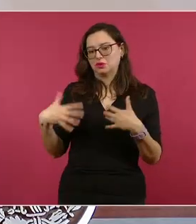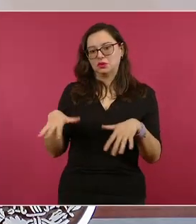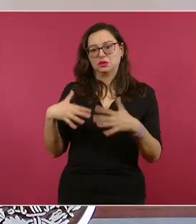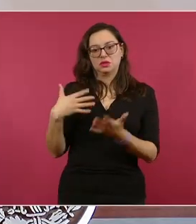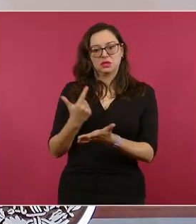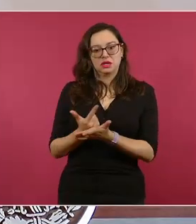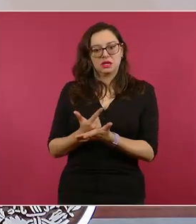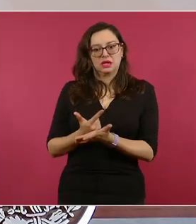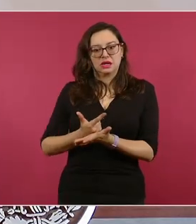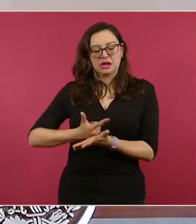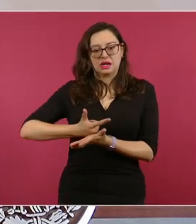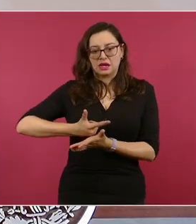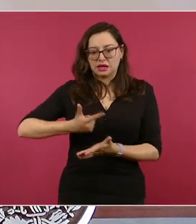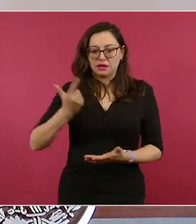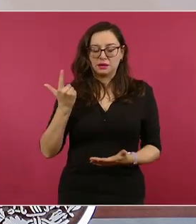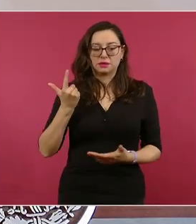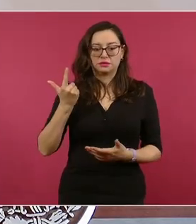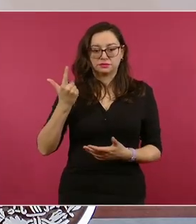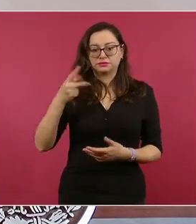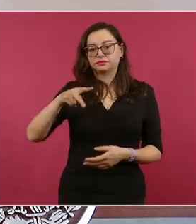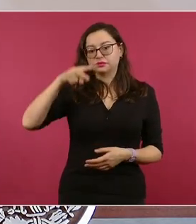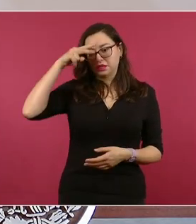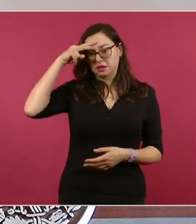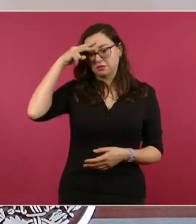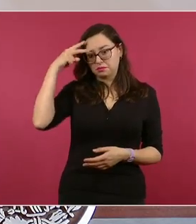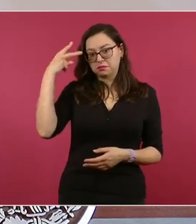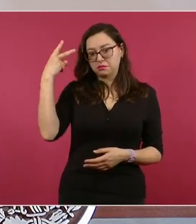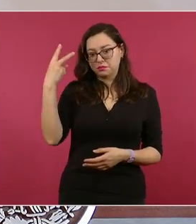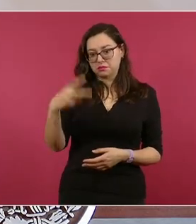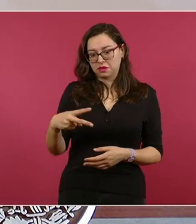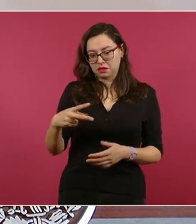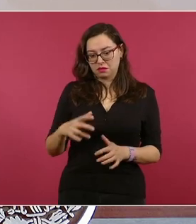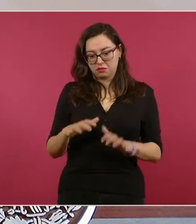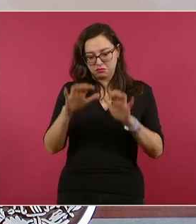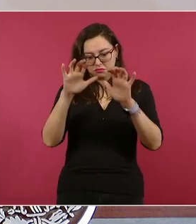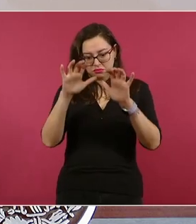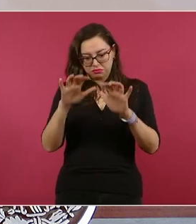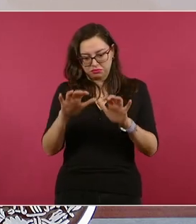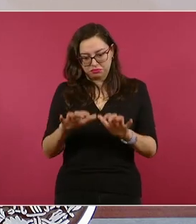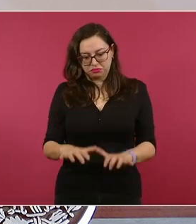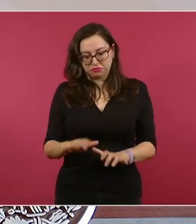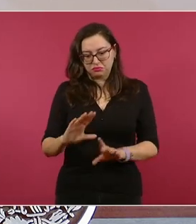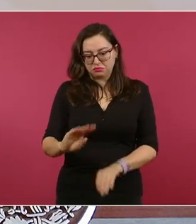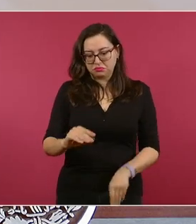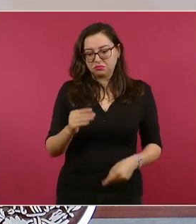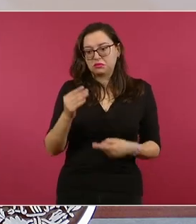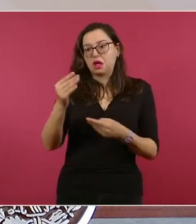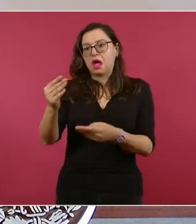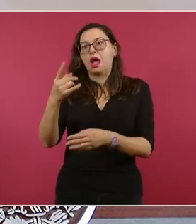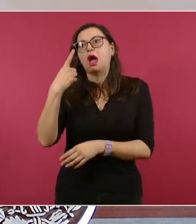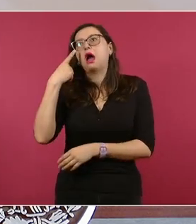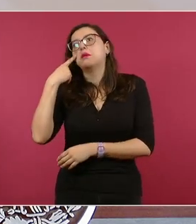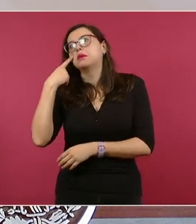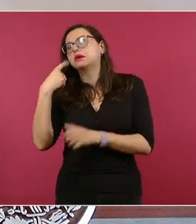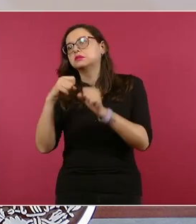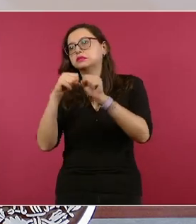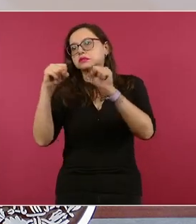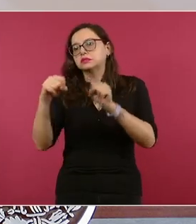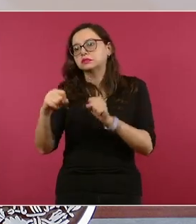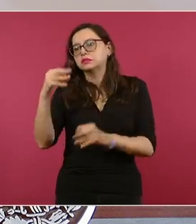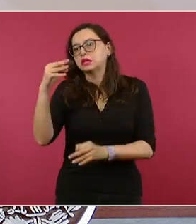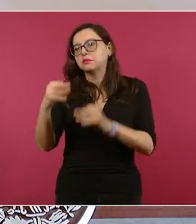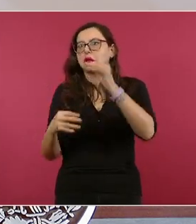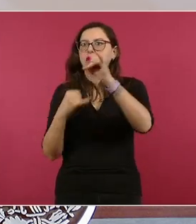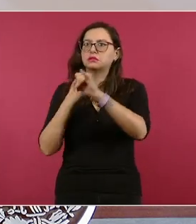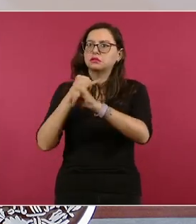por instrucciones del señor presidente, queremos poner a prueba el sistema de justicia internacional. Estamos viviendo un momento de